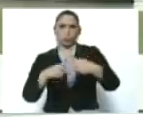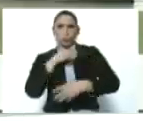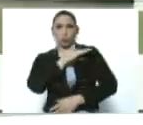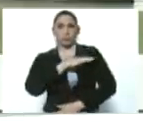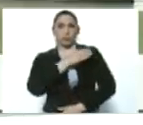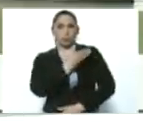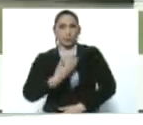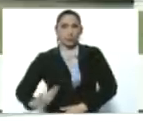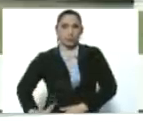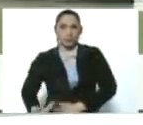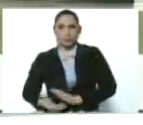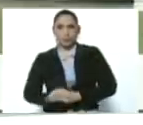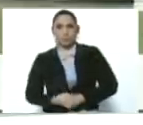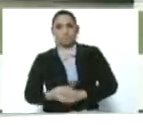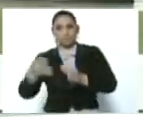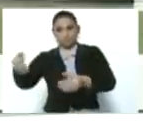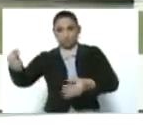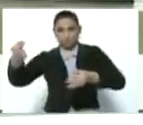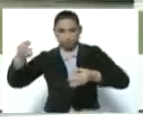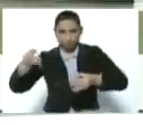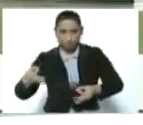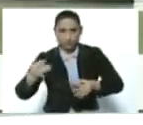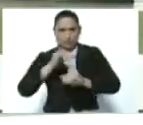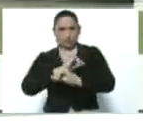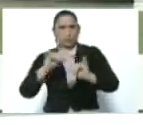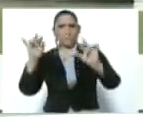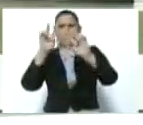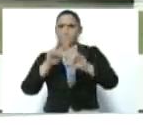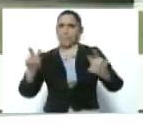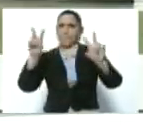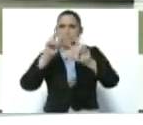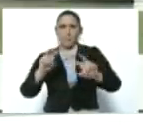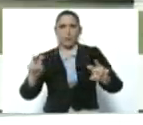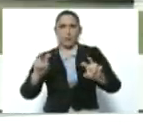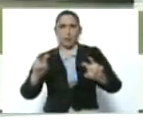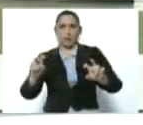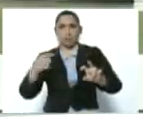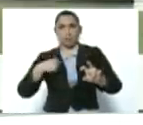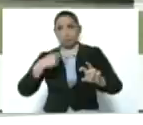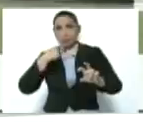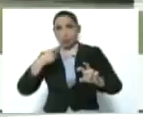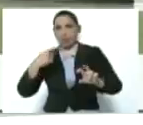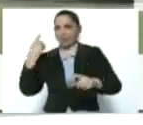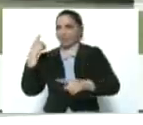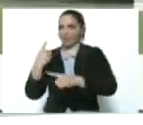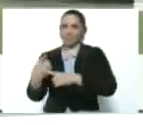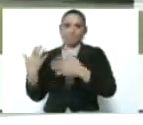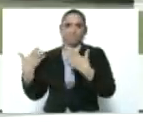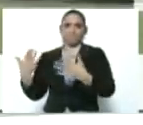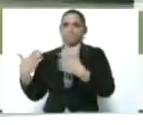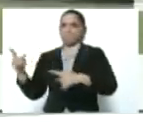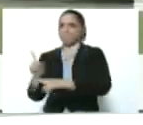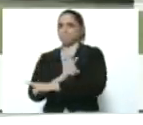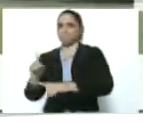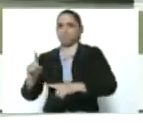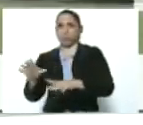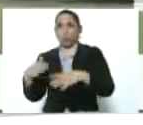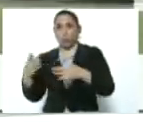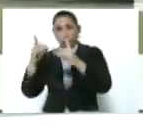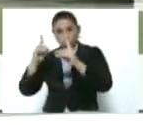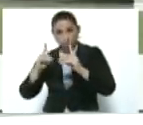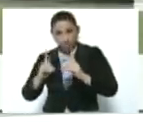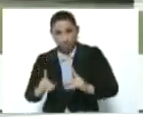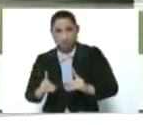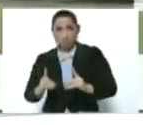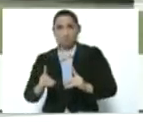presidencial me había presentado estaba estudiando y yo dije vamos a acelerar y fue cuando decidí